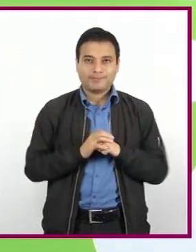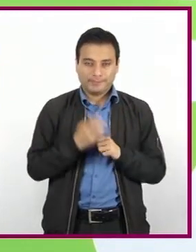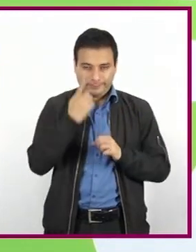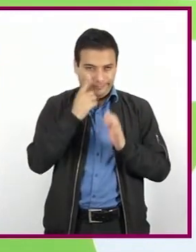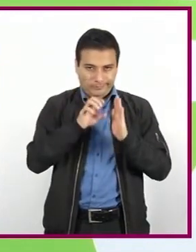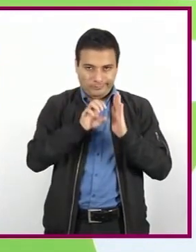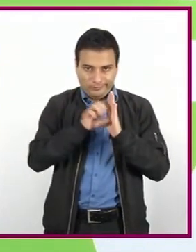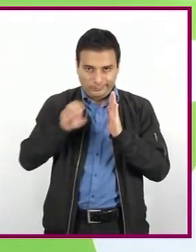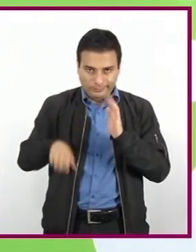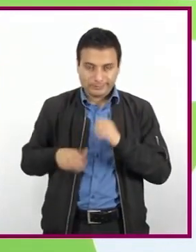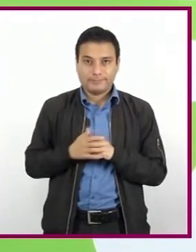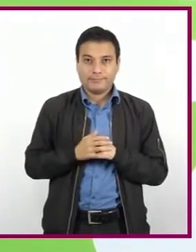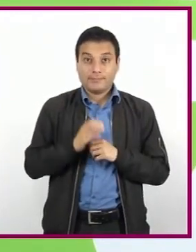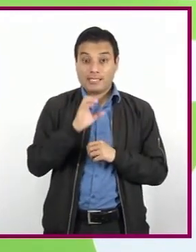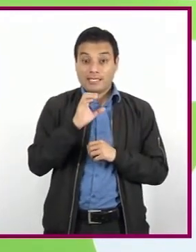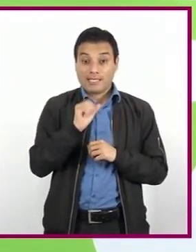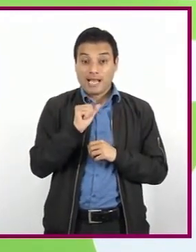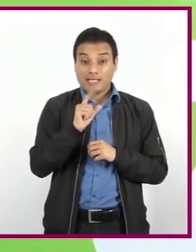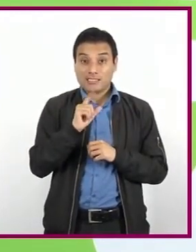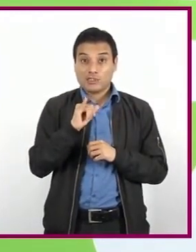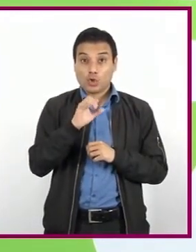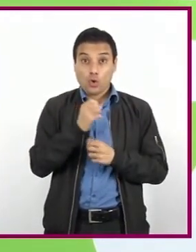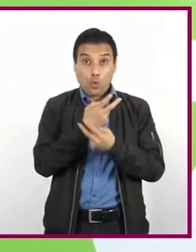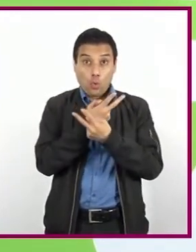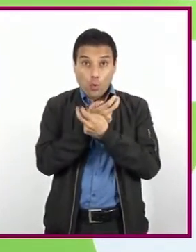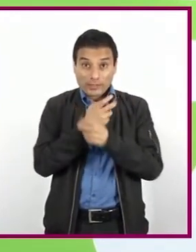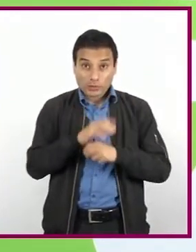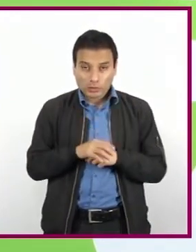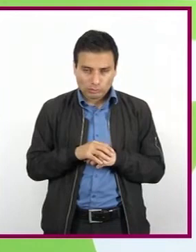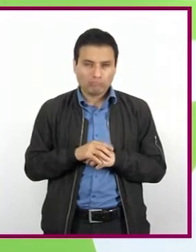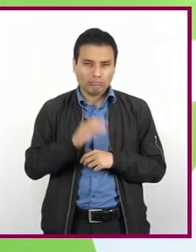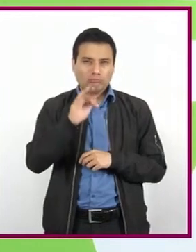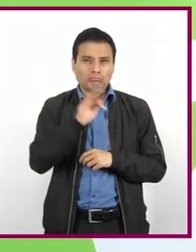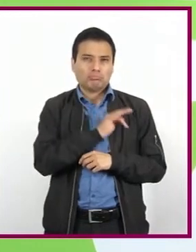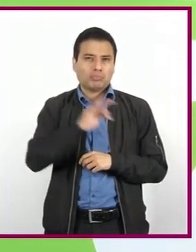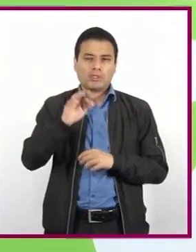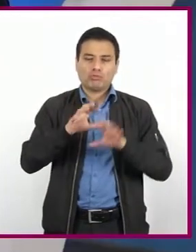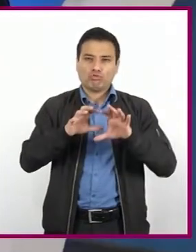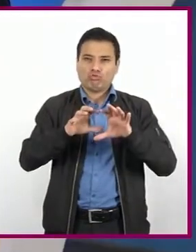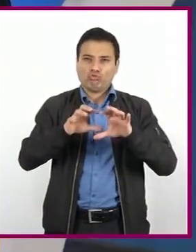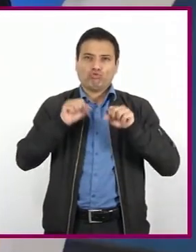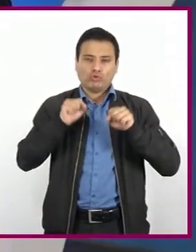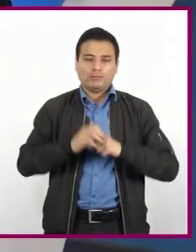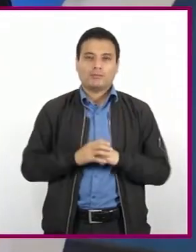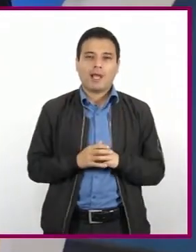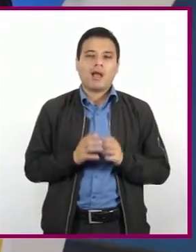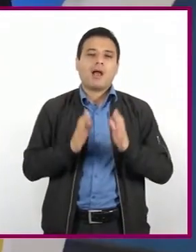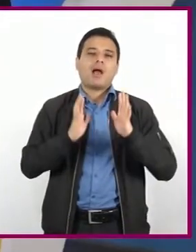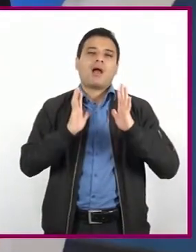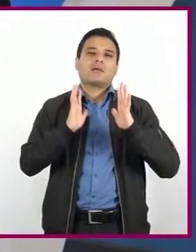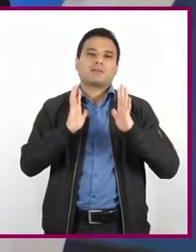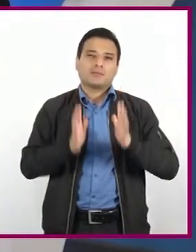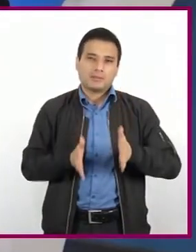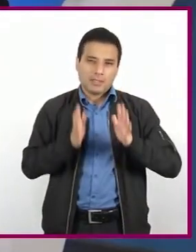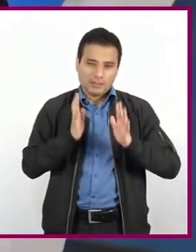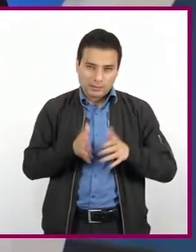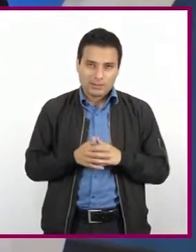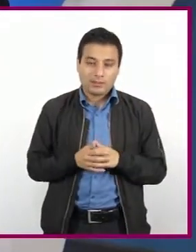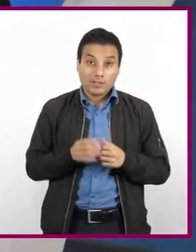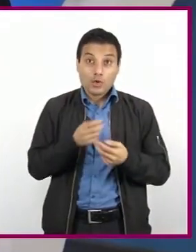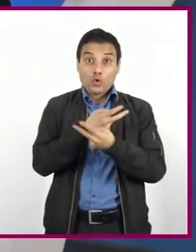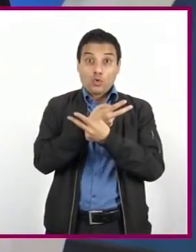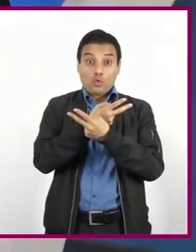ejemplo, el calcio en los huesos absorbe la mayoría de los rayos X. Entonces, en esas zonas no